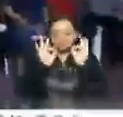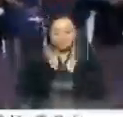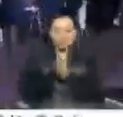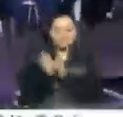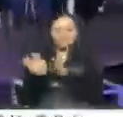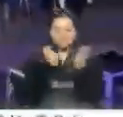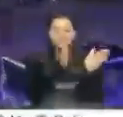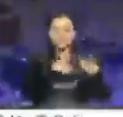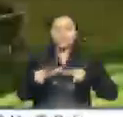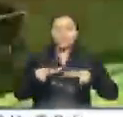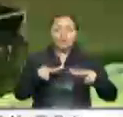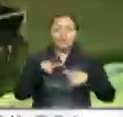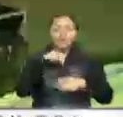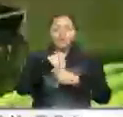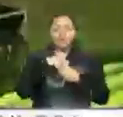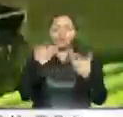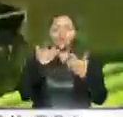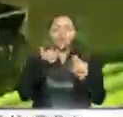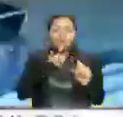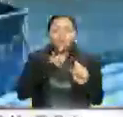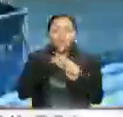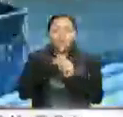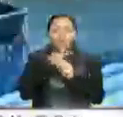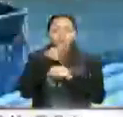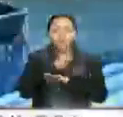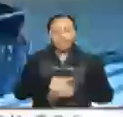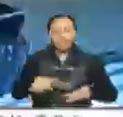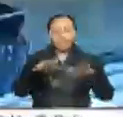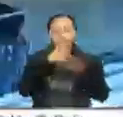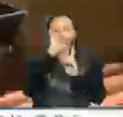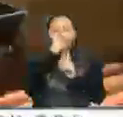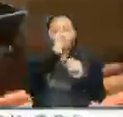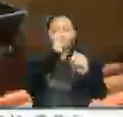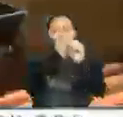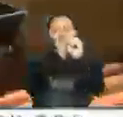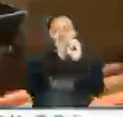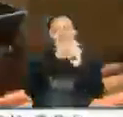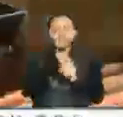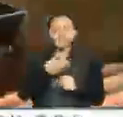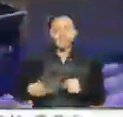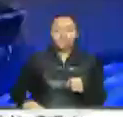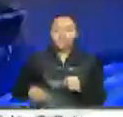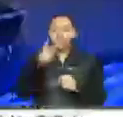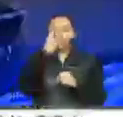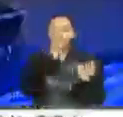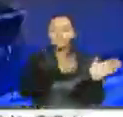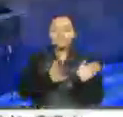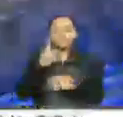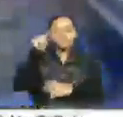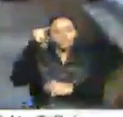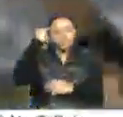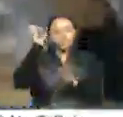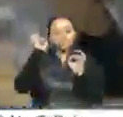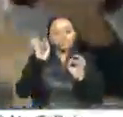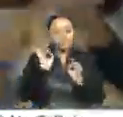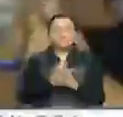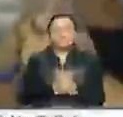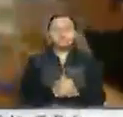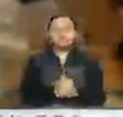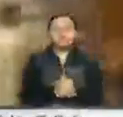espacios se llevan a cabo como parte del acercamiento con el pueblo que ha planteado el jefe de Estado como política de su gobierno.